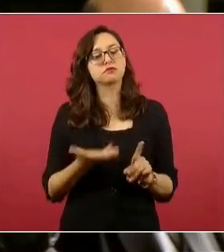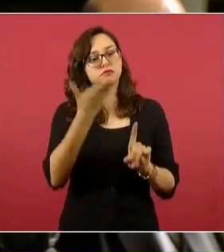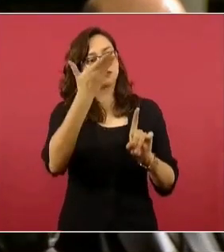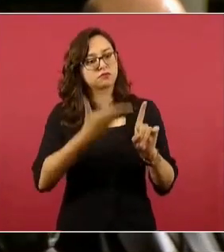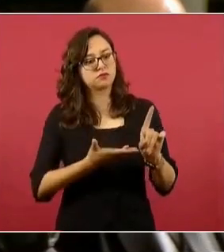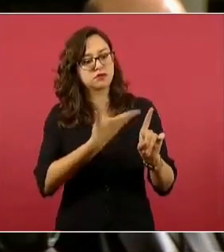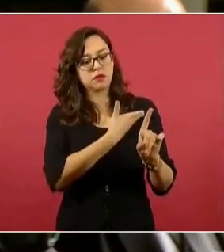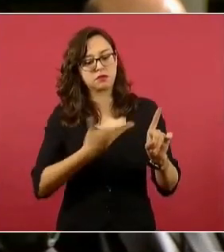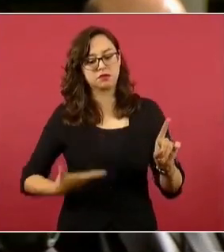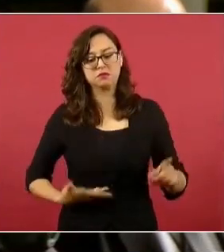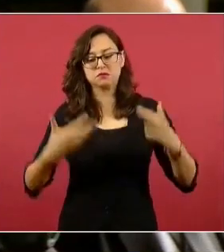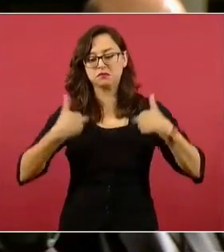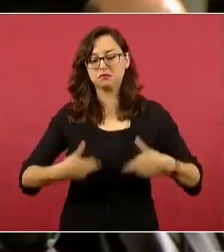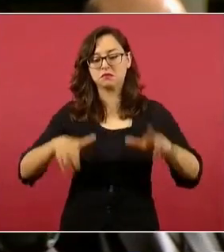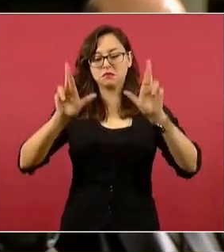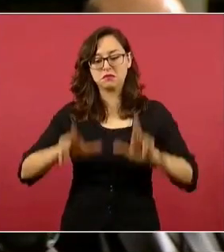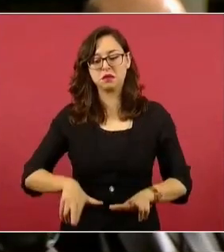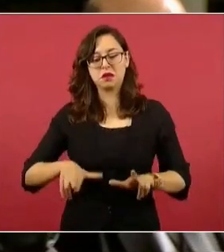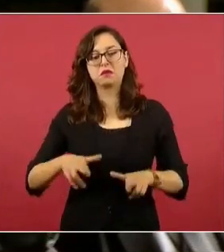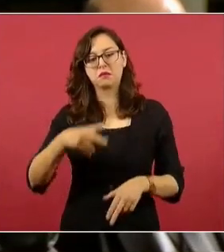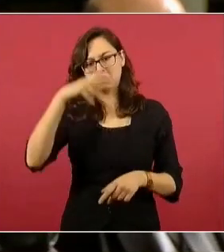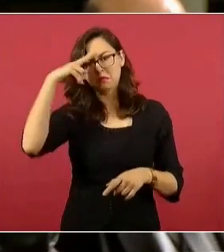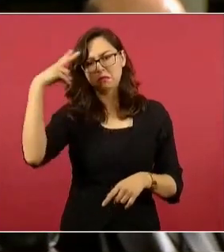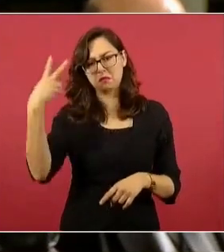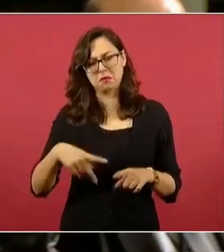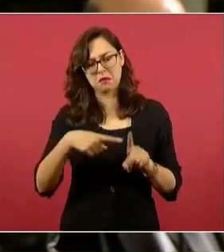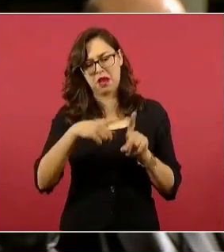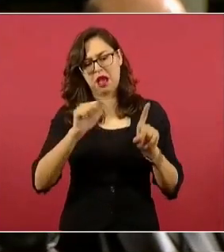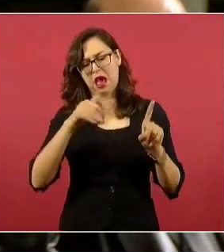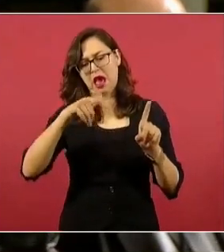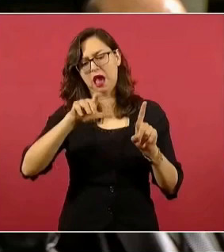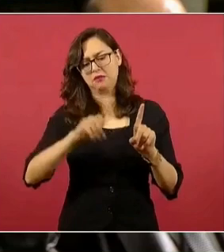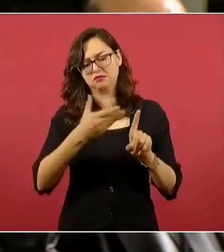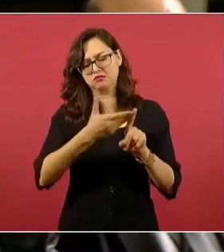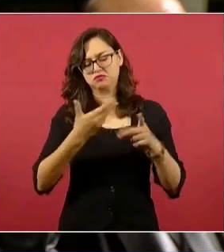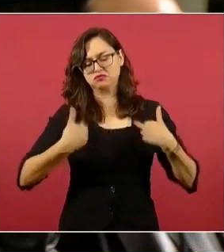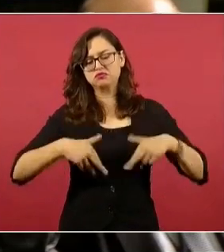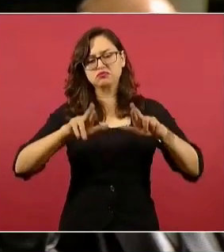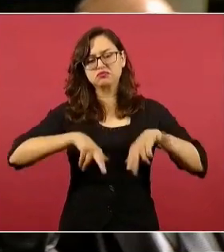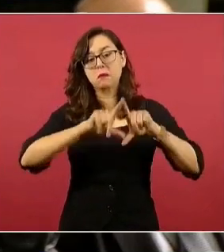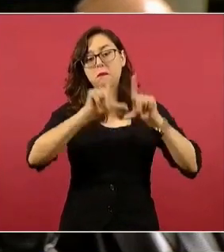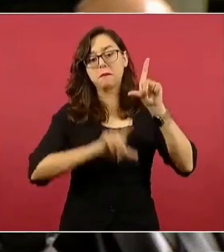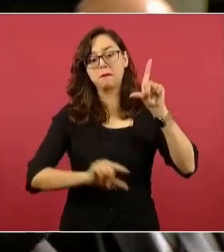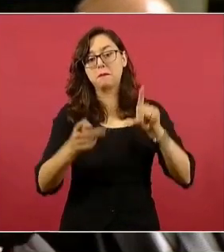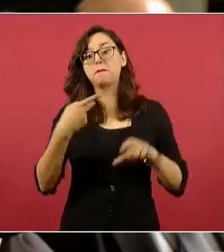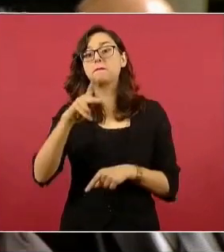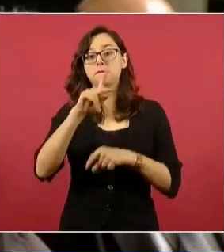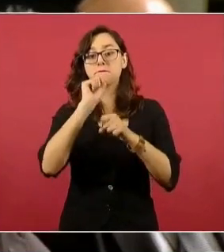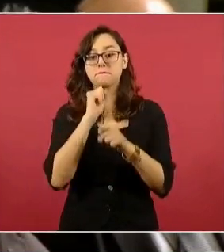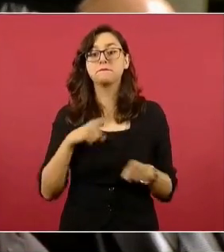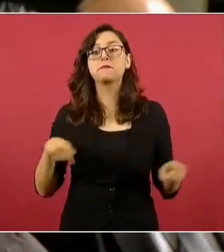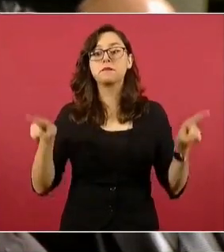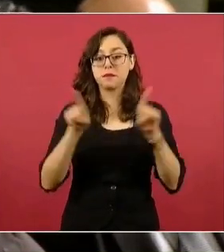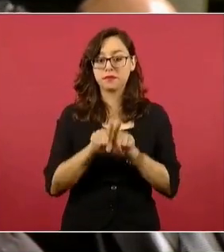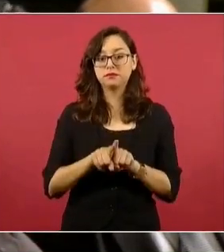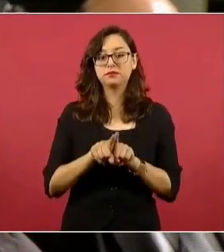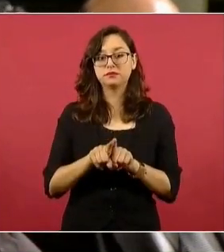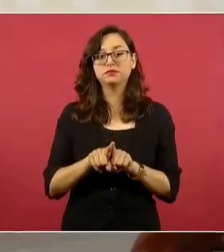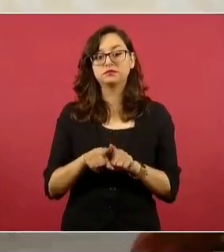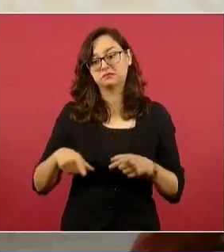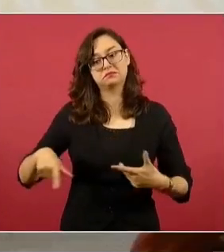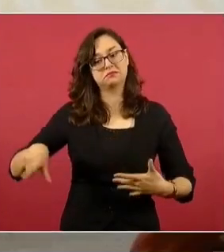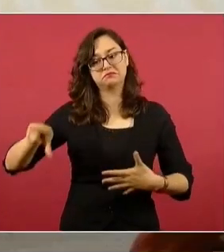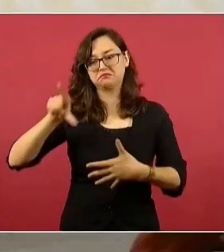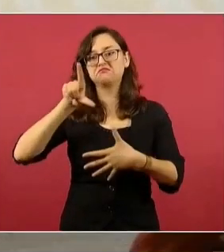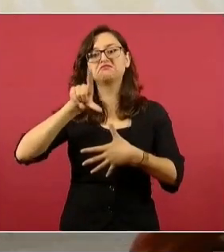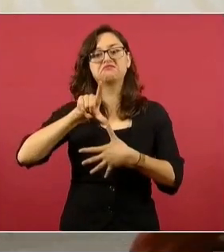sino a toda América Latina. Incluso el activista Jean-Luc Mélenchon nos dijo ayer en la conferencia de prensa que usted